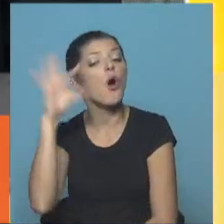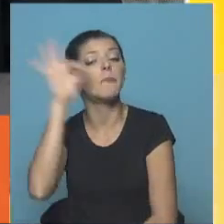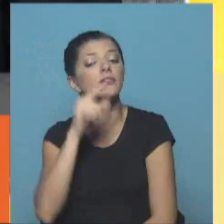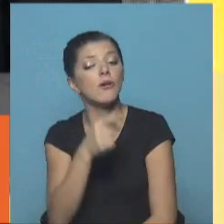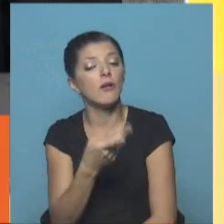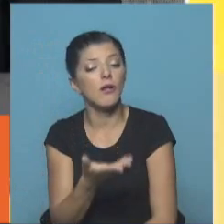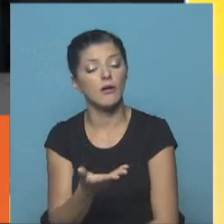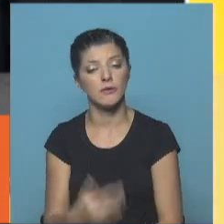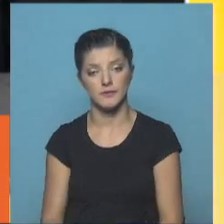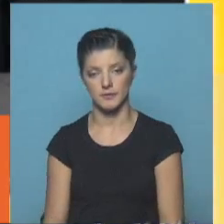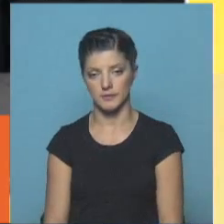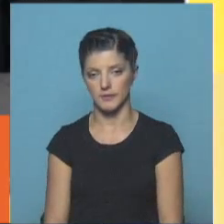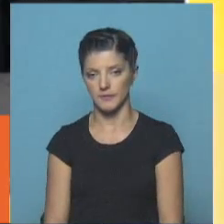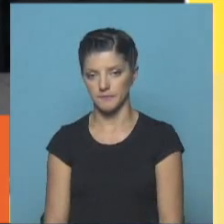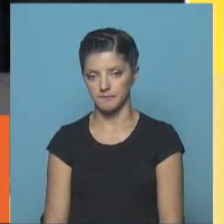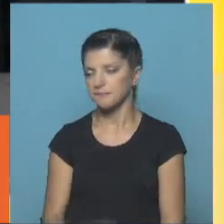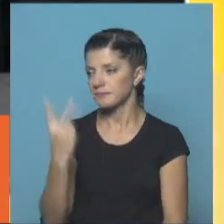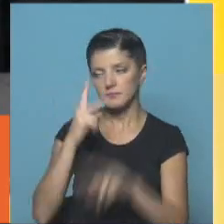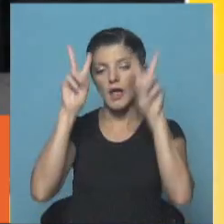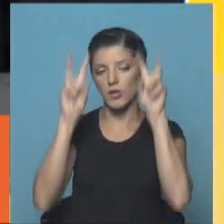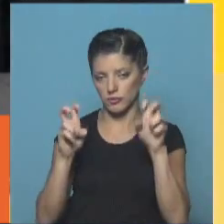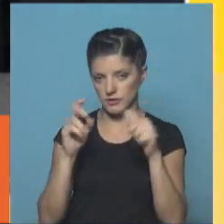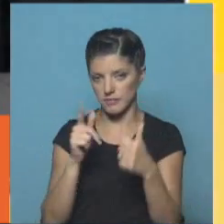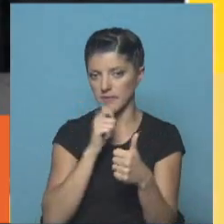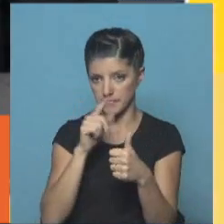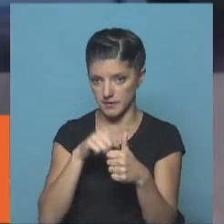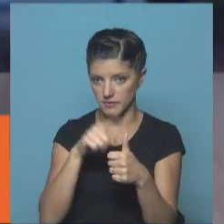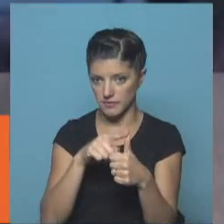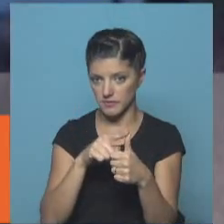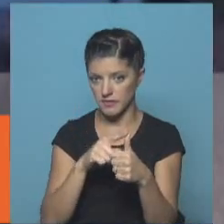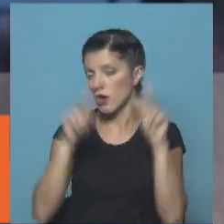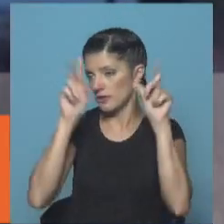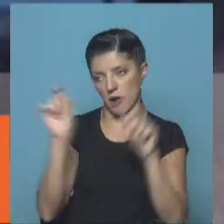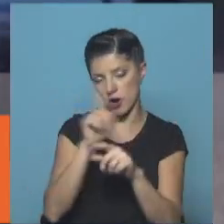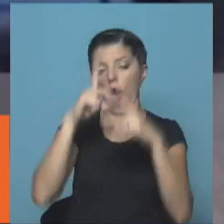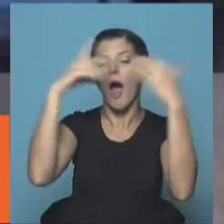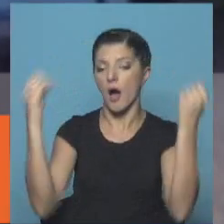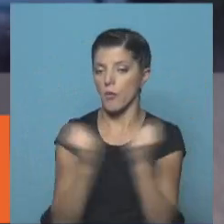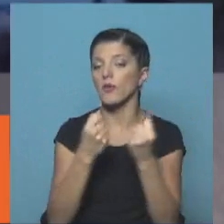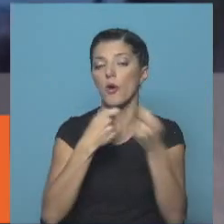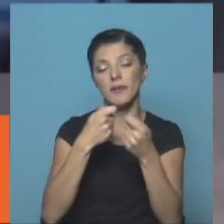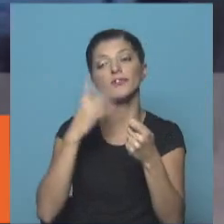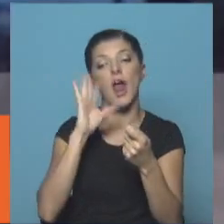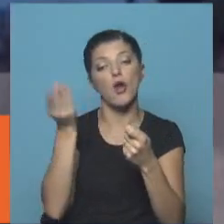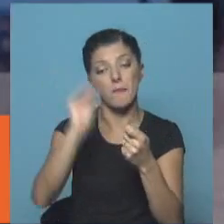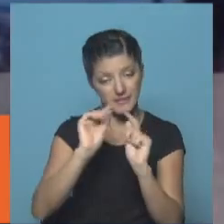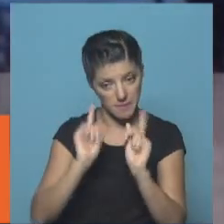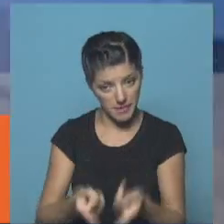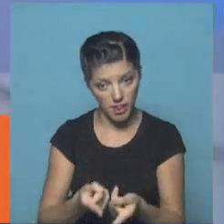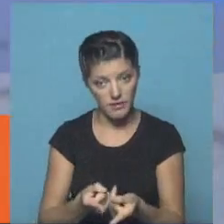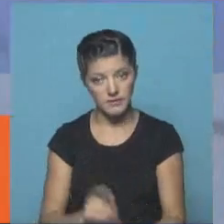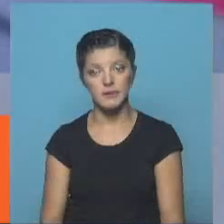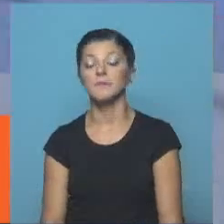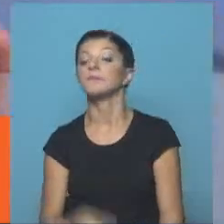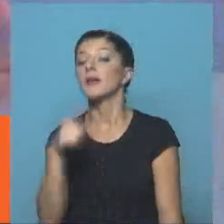varios capítulos. Hay dos temas que me estás llevando vos. Uno es la cuestión de que no, es un acuerdo que tiene mucha más. Es un acuerdo, el mismo nombre que le han puesto